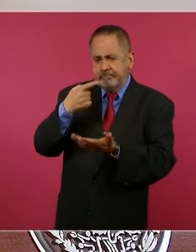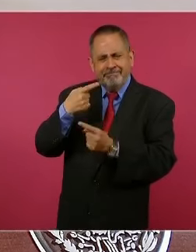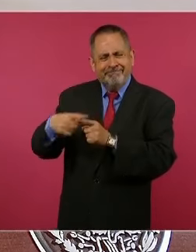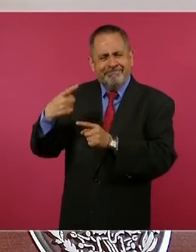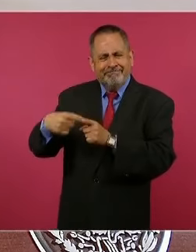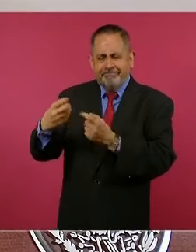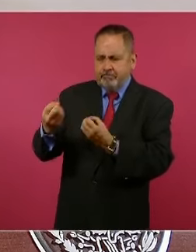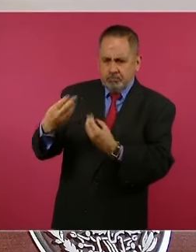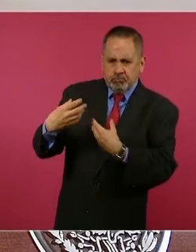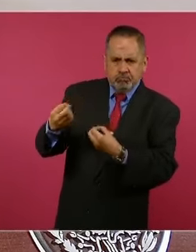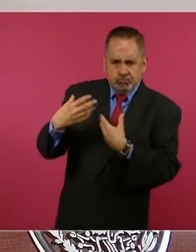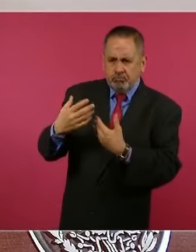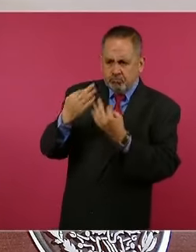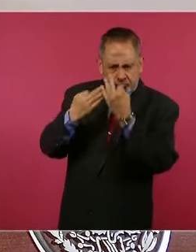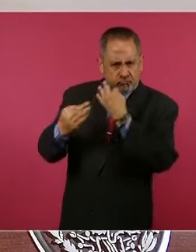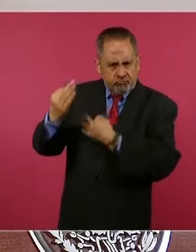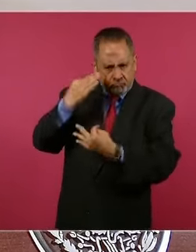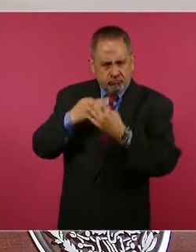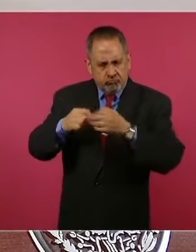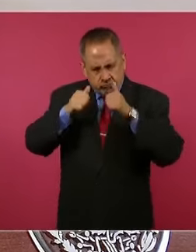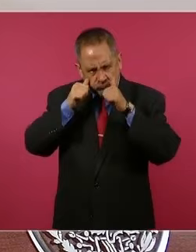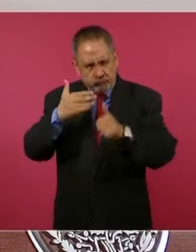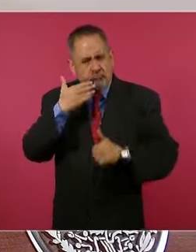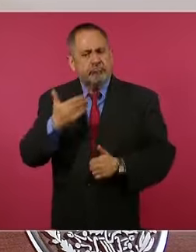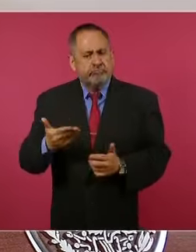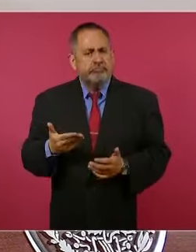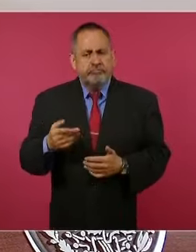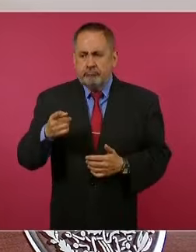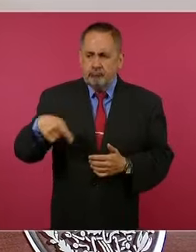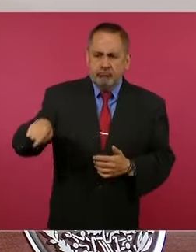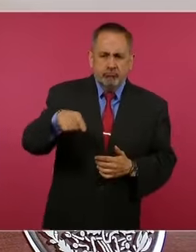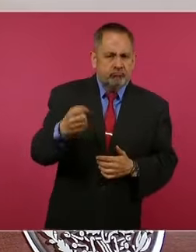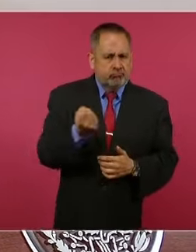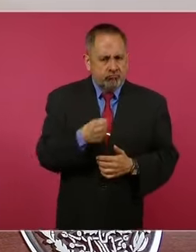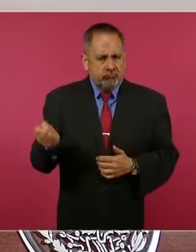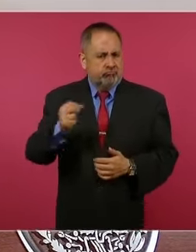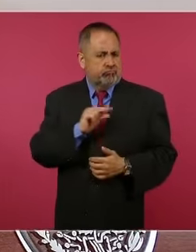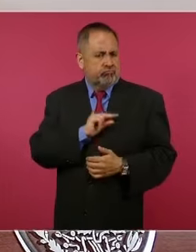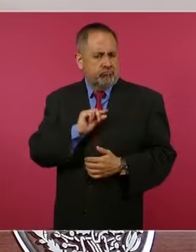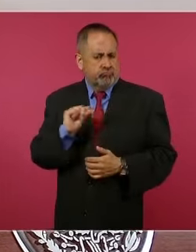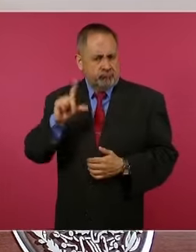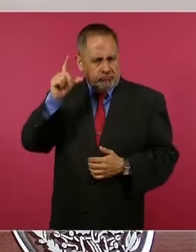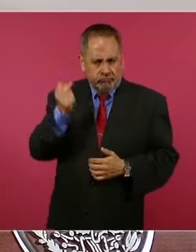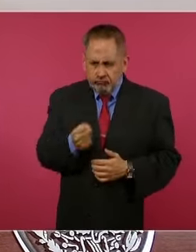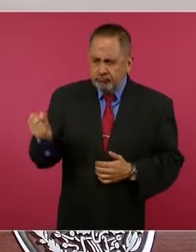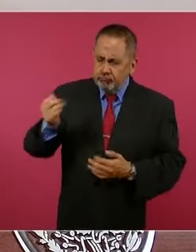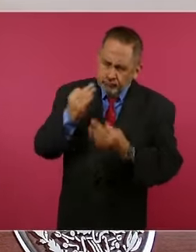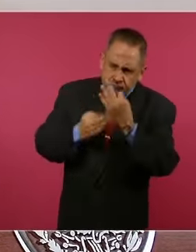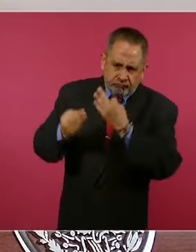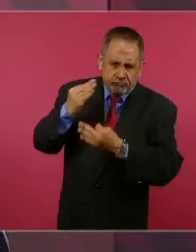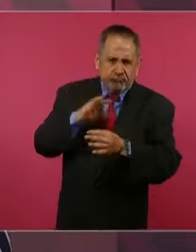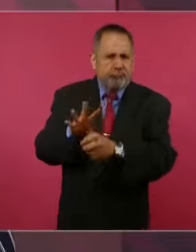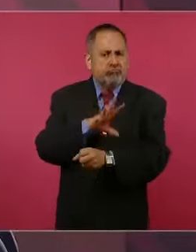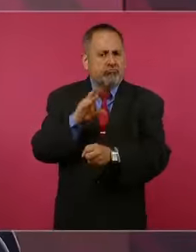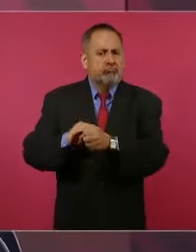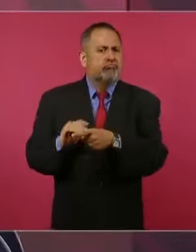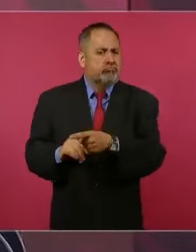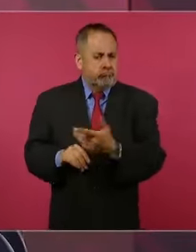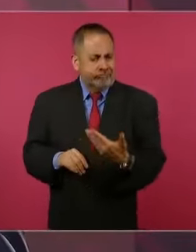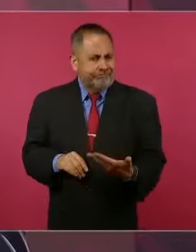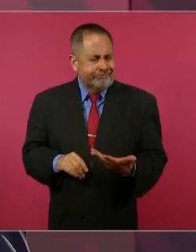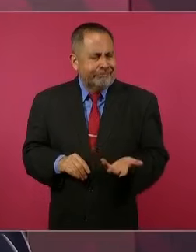medicamentos y que nos atiendan buenos especialistas y que